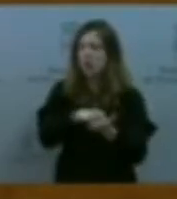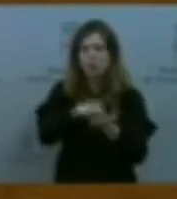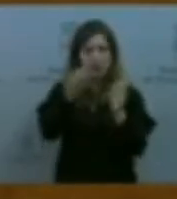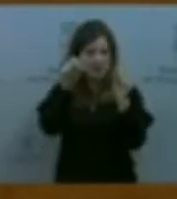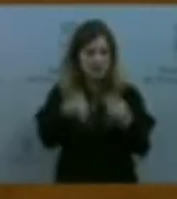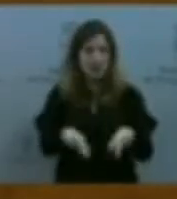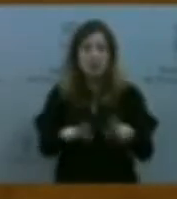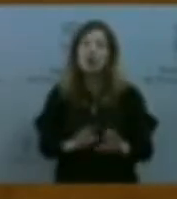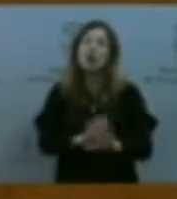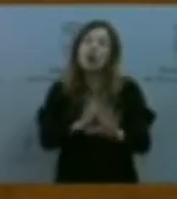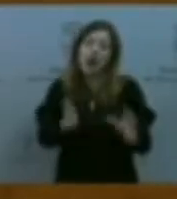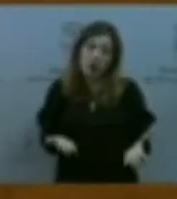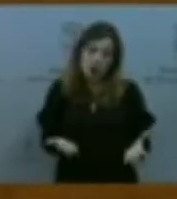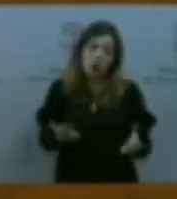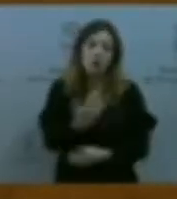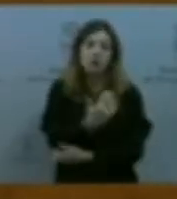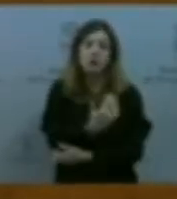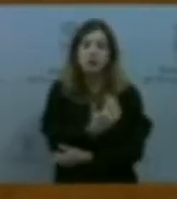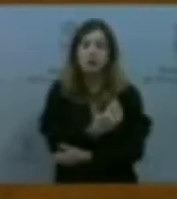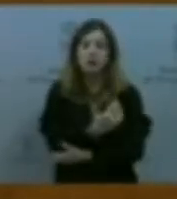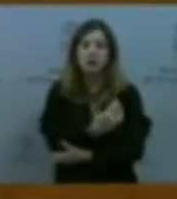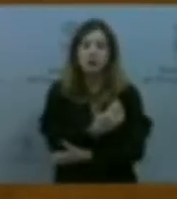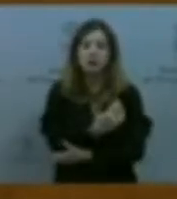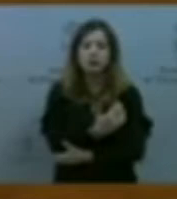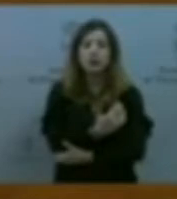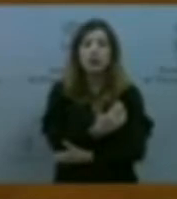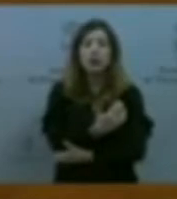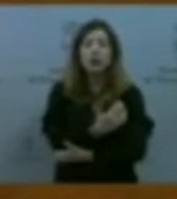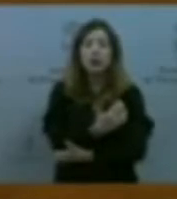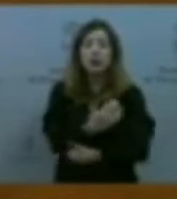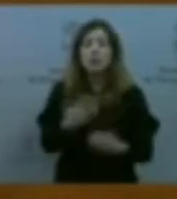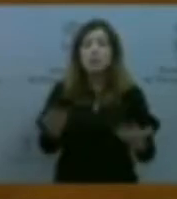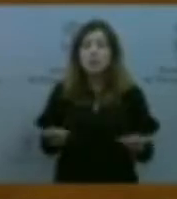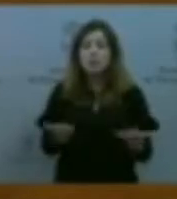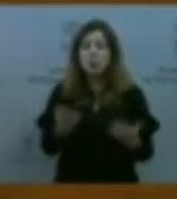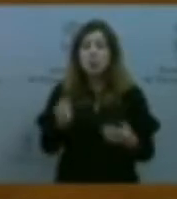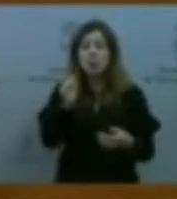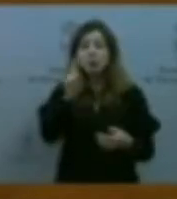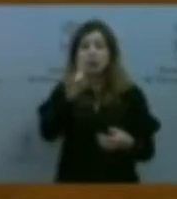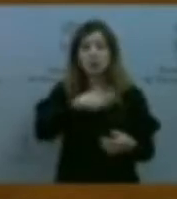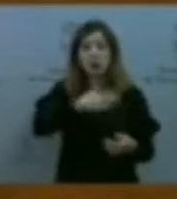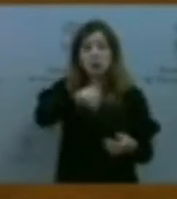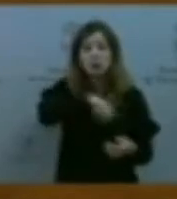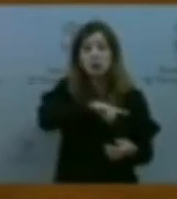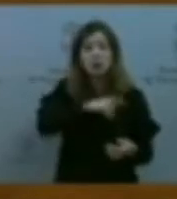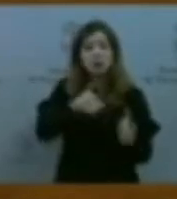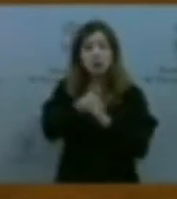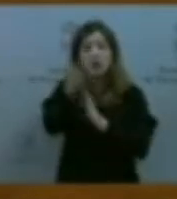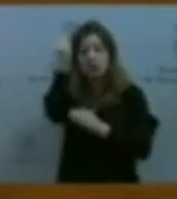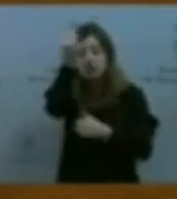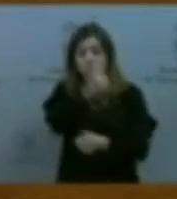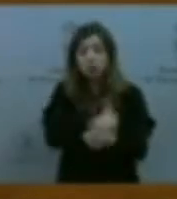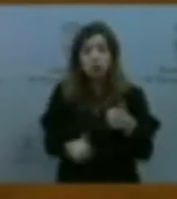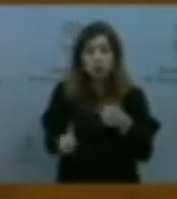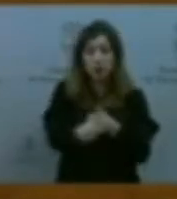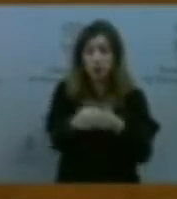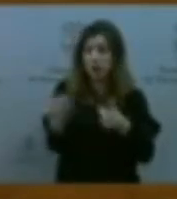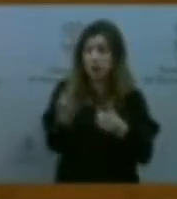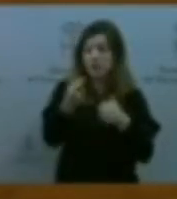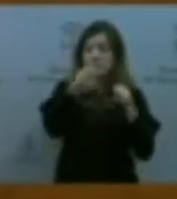vista el enlace que, desde nuestro punto de vista, es prioritario, y es unir el salario social a